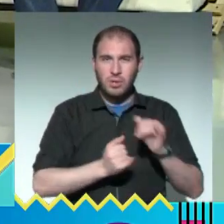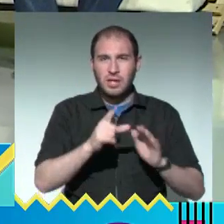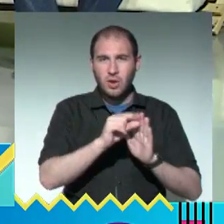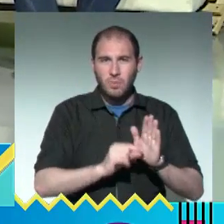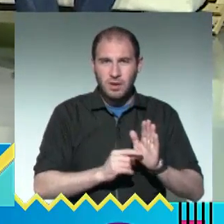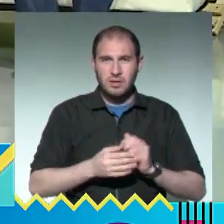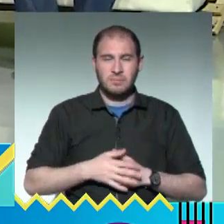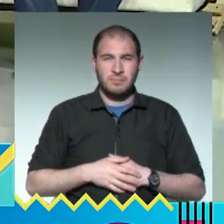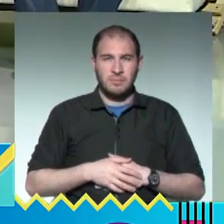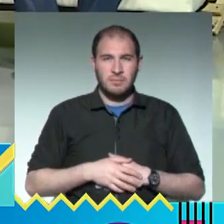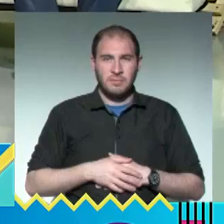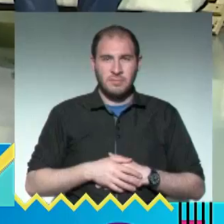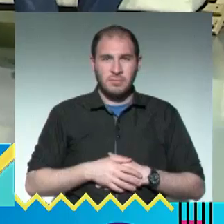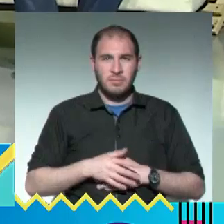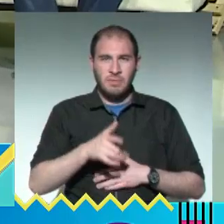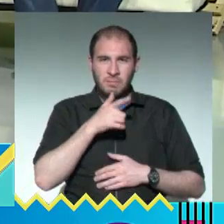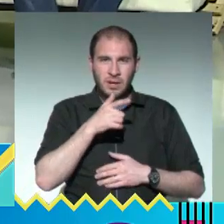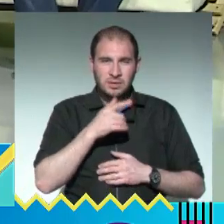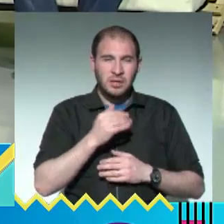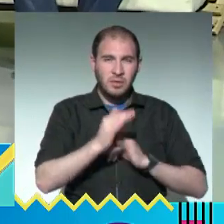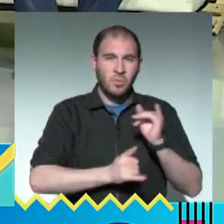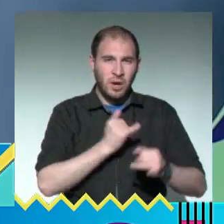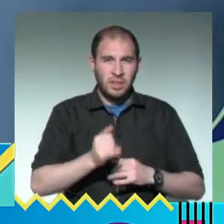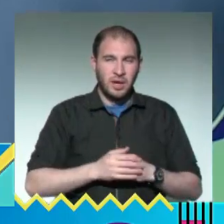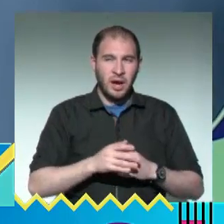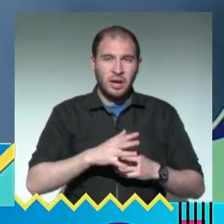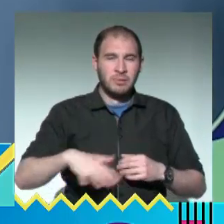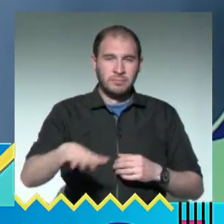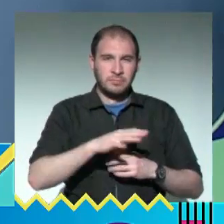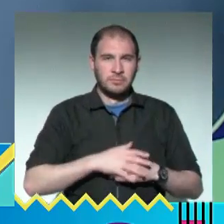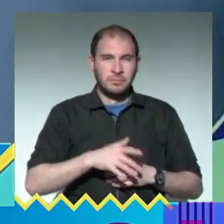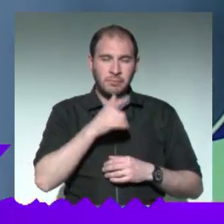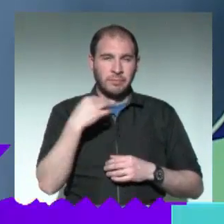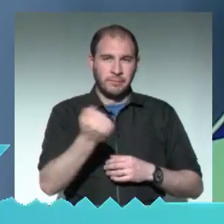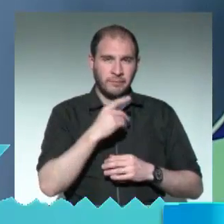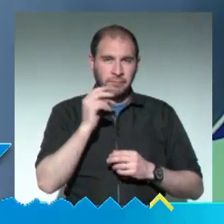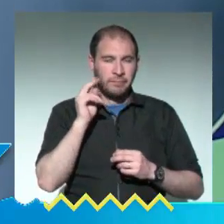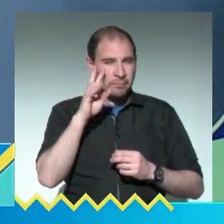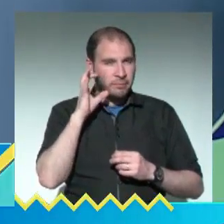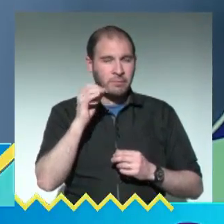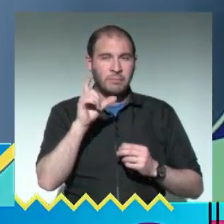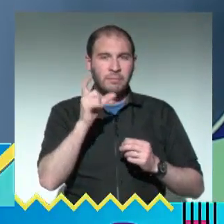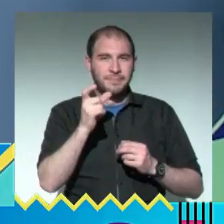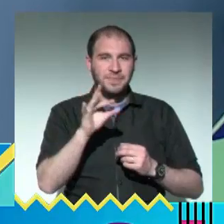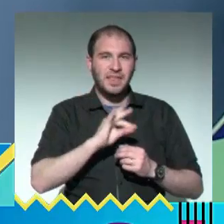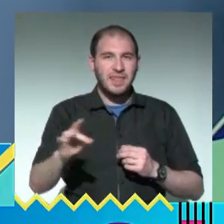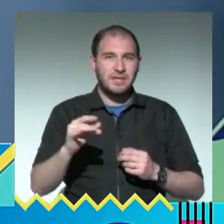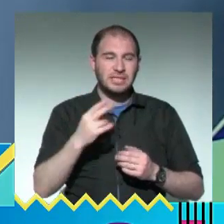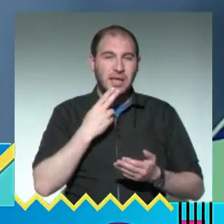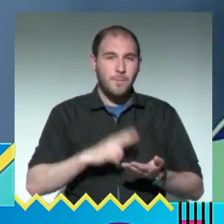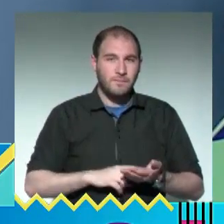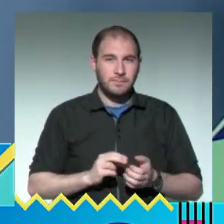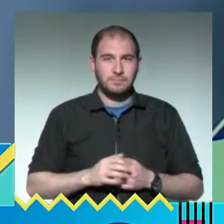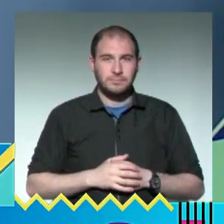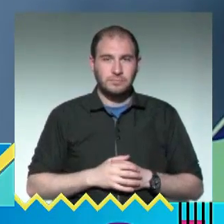números? Me parece, bueno, lo han explicado un poco contextualizado, me parece importante ver esto del concepto de déficit fiscal